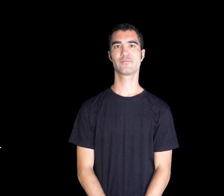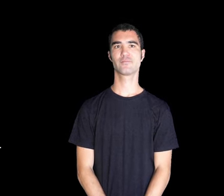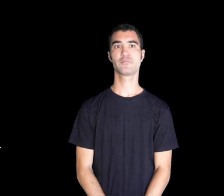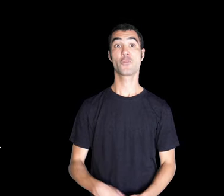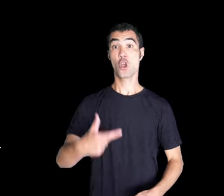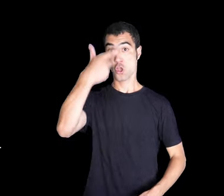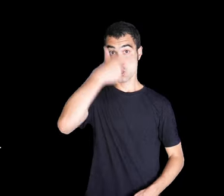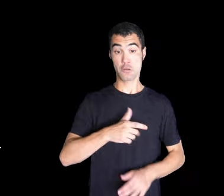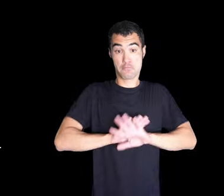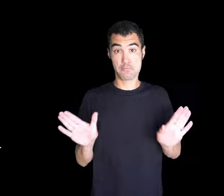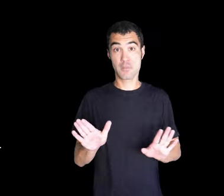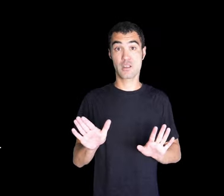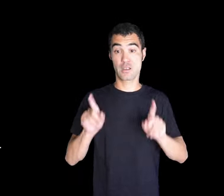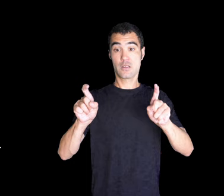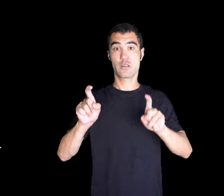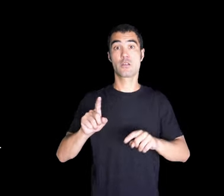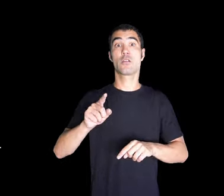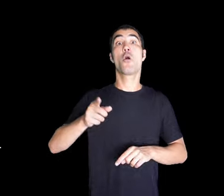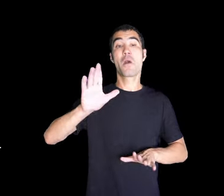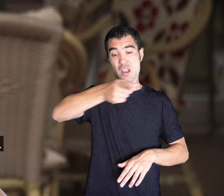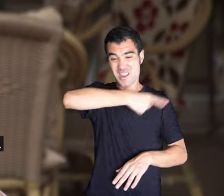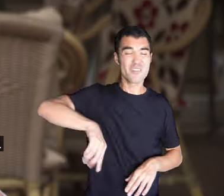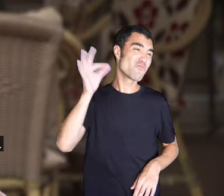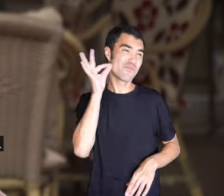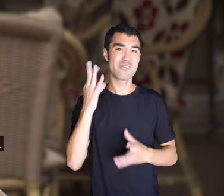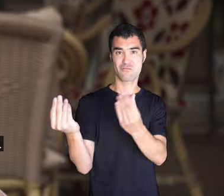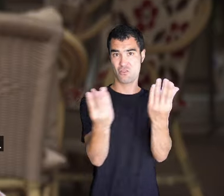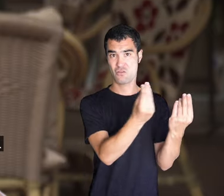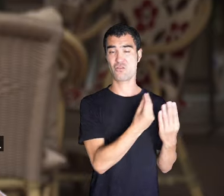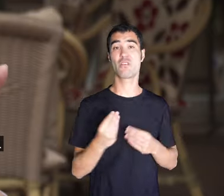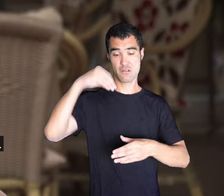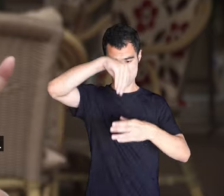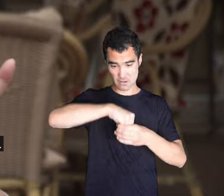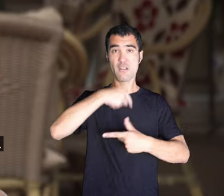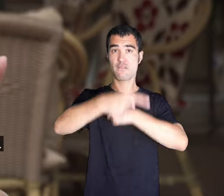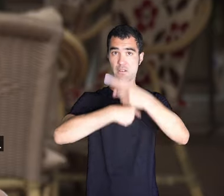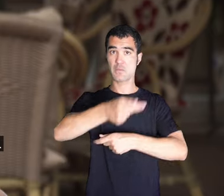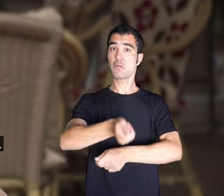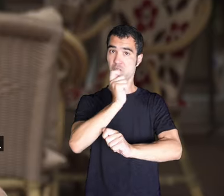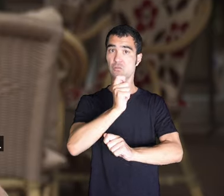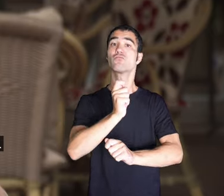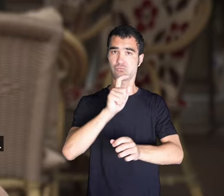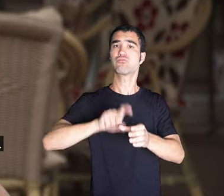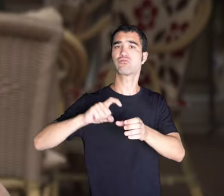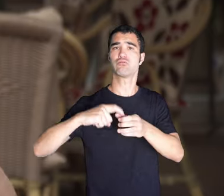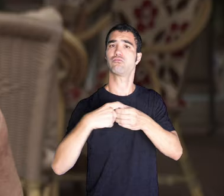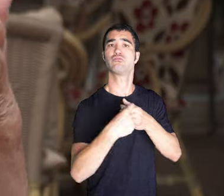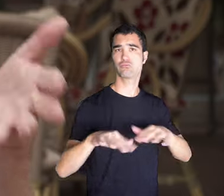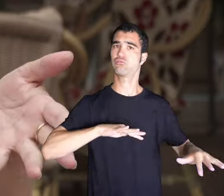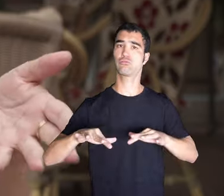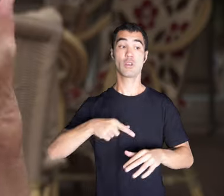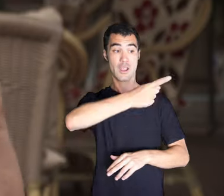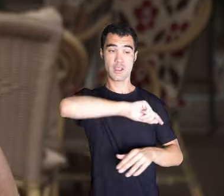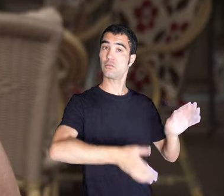No solamente yo en la familia enseñante, como muchas mujeres en familias de pescadores, ya está.